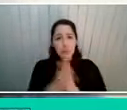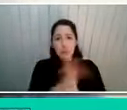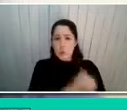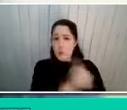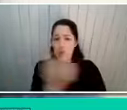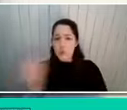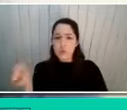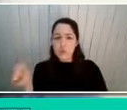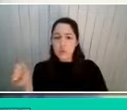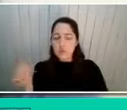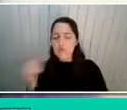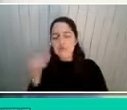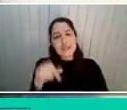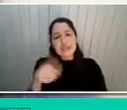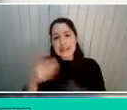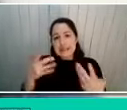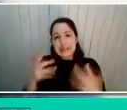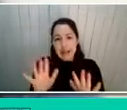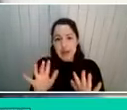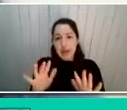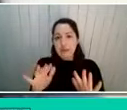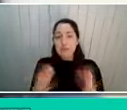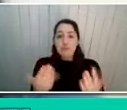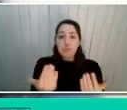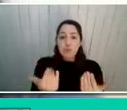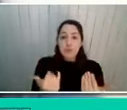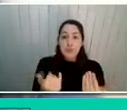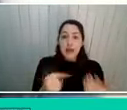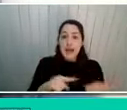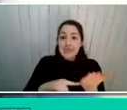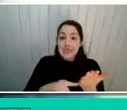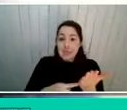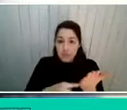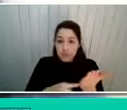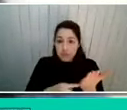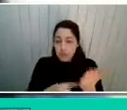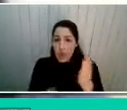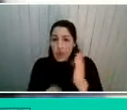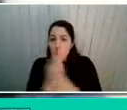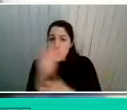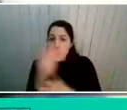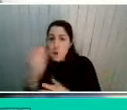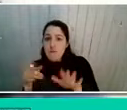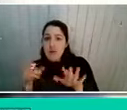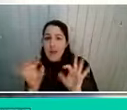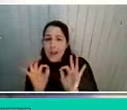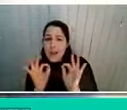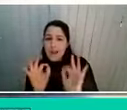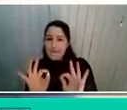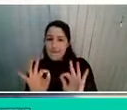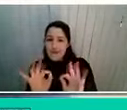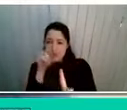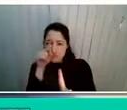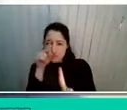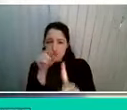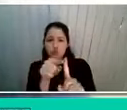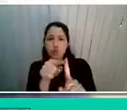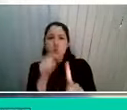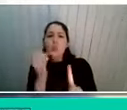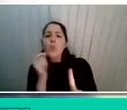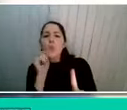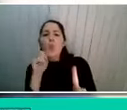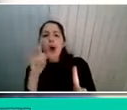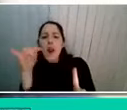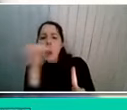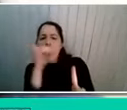basta estandarizar la técnica con nuevos partidores específicos del patógeno que queremos analizar y se